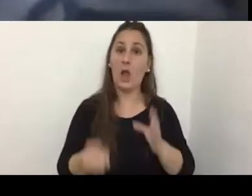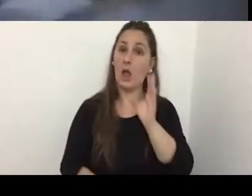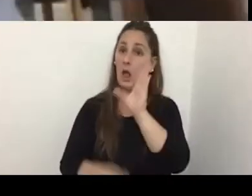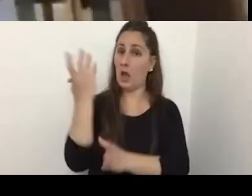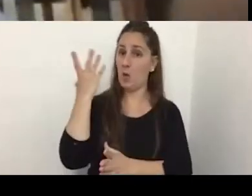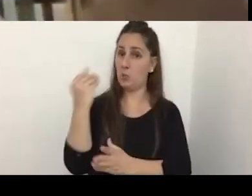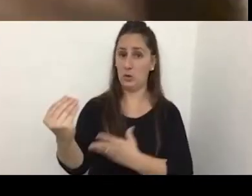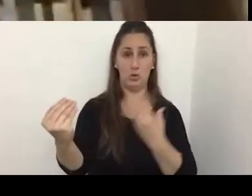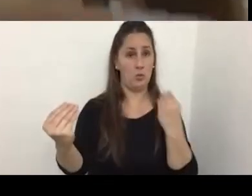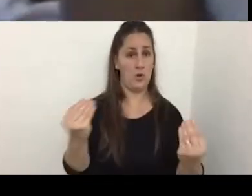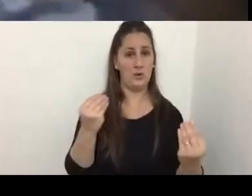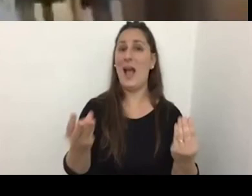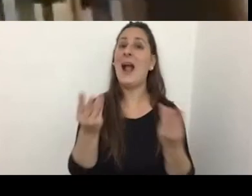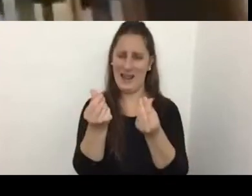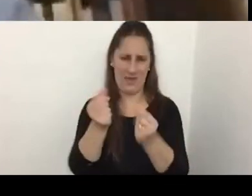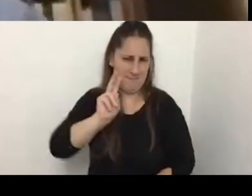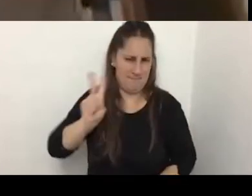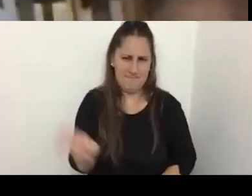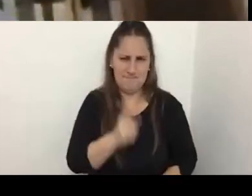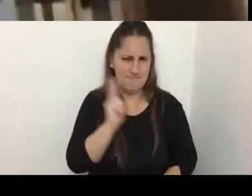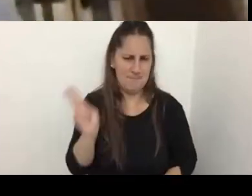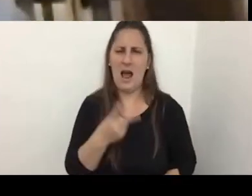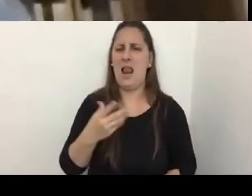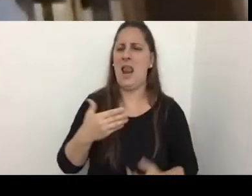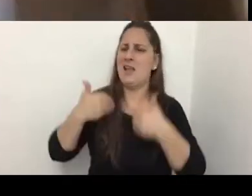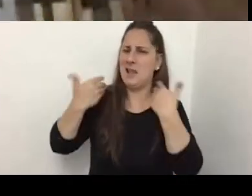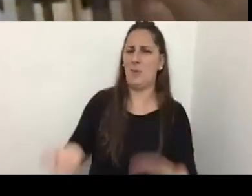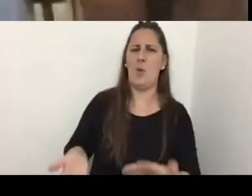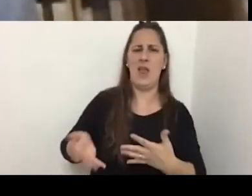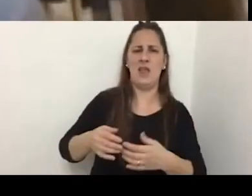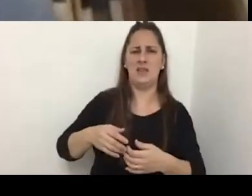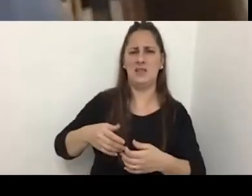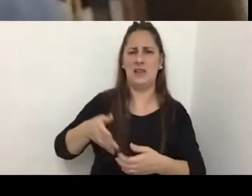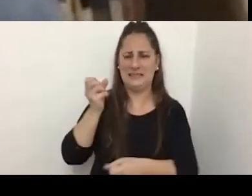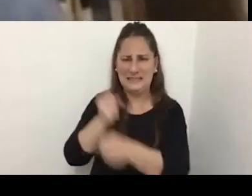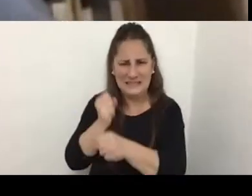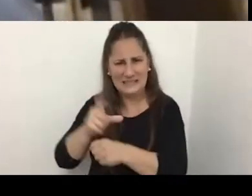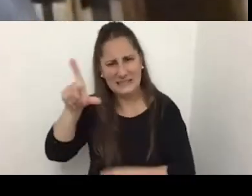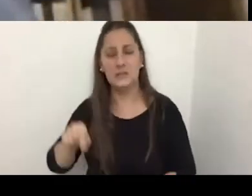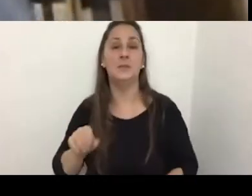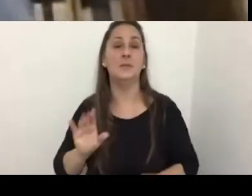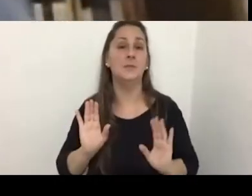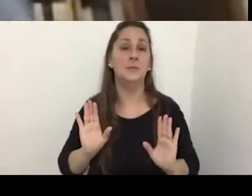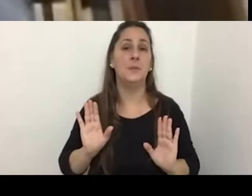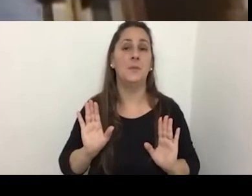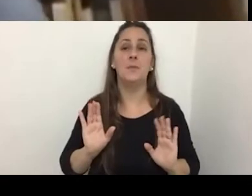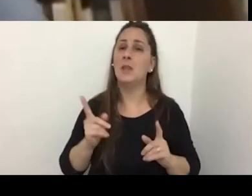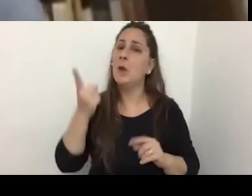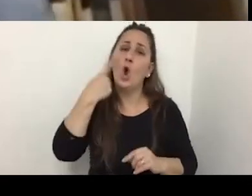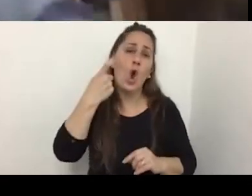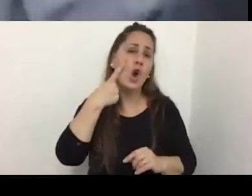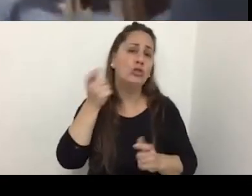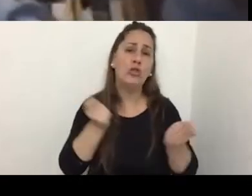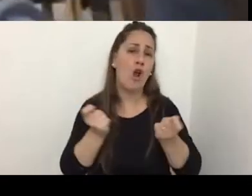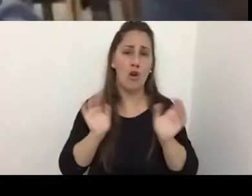de pésima calidad, genera abusos, explotación, bueno, hay que regularla, porque hoy